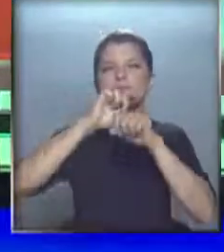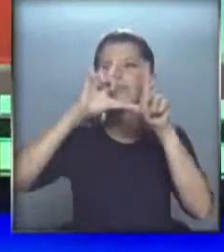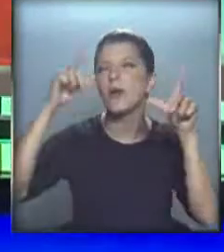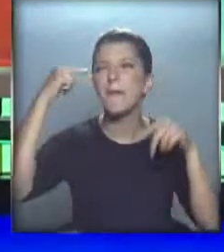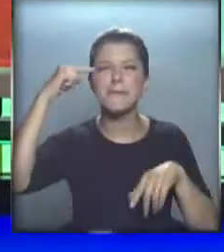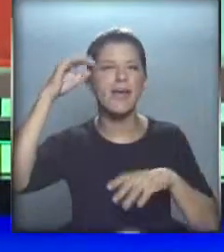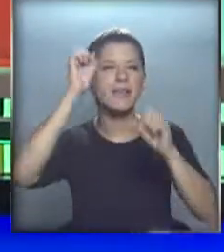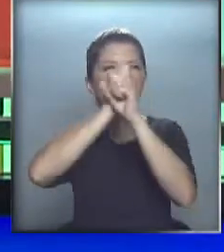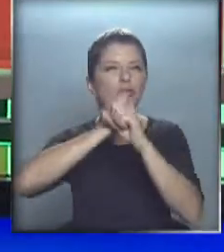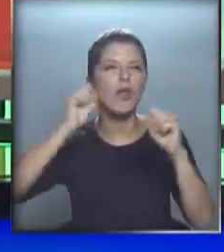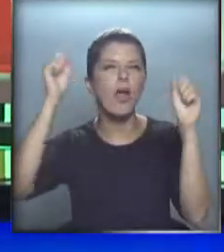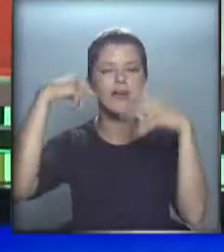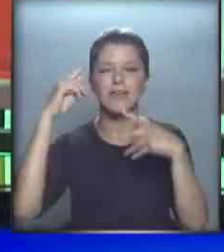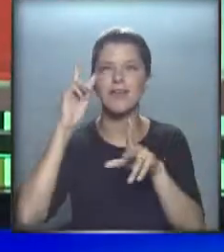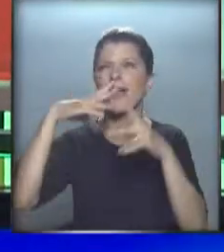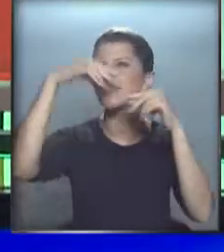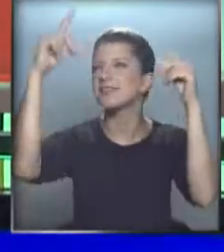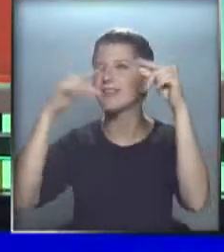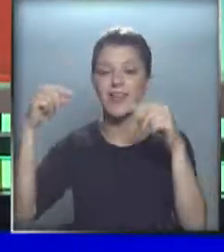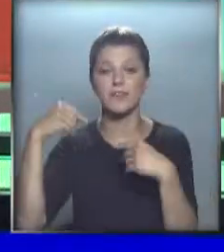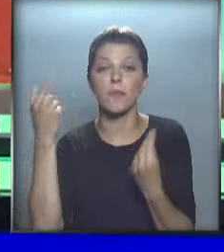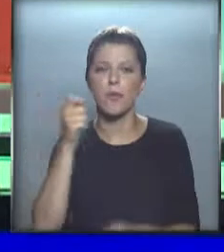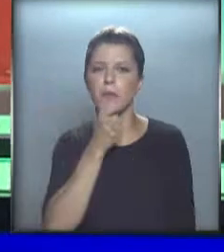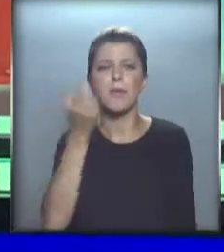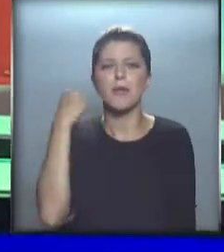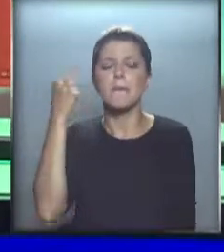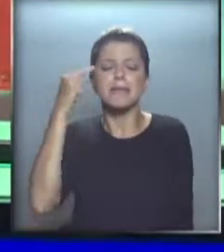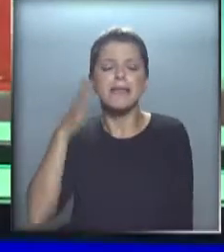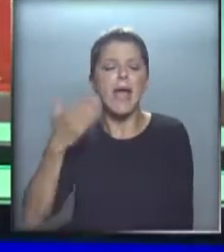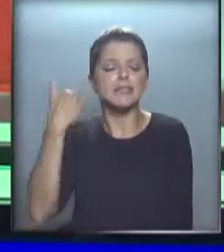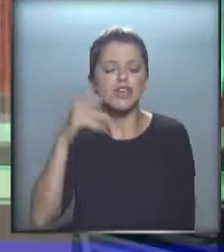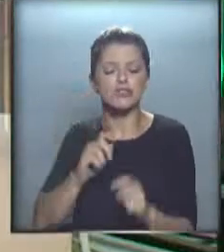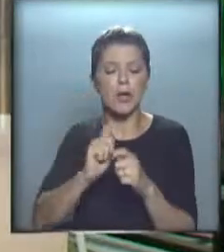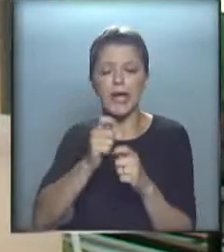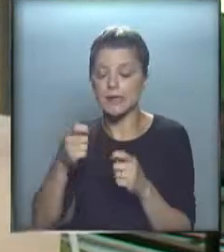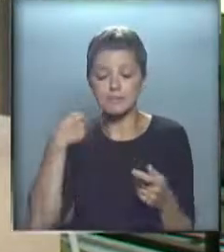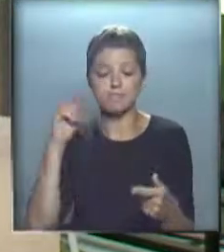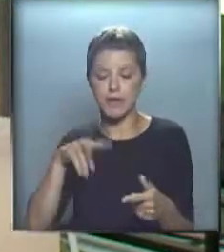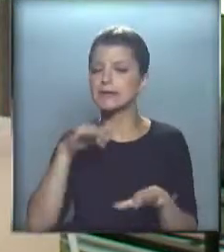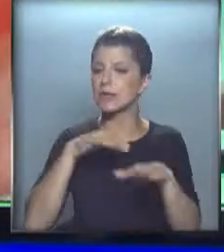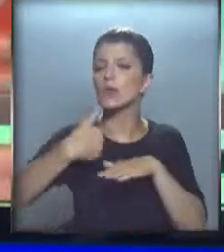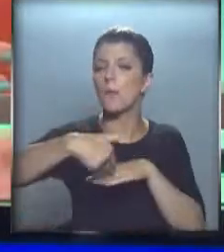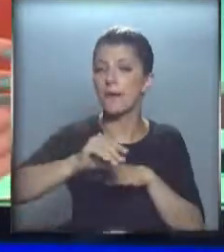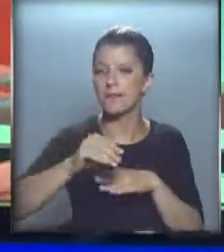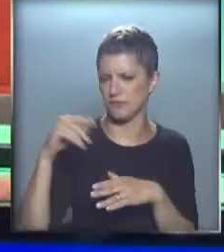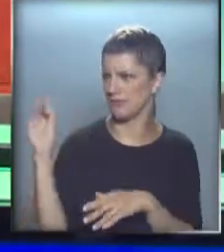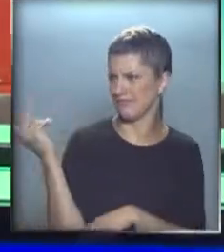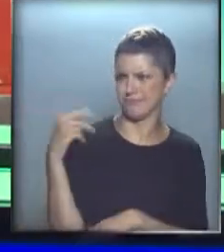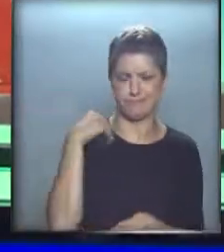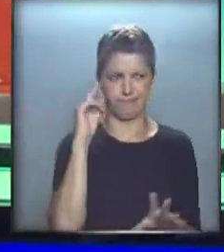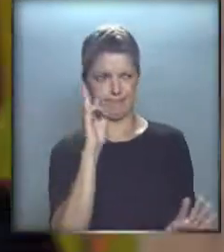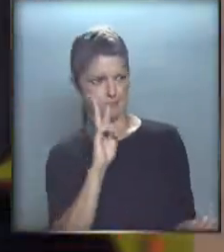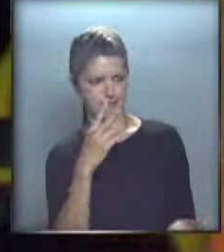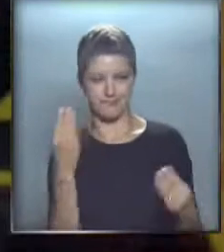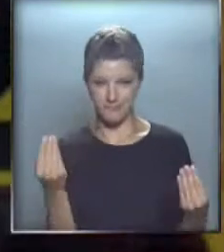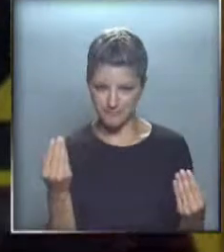astrología. Idealista. Entonces, de golpe te tira. Bueno, pero ayer me tiré las cartas y me salió esto. Entonces, es como las descoloca claro. Todas las otras. En otras